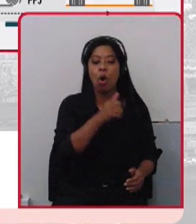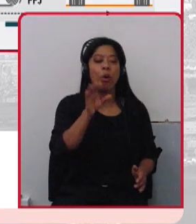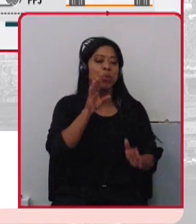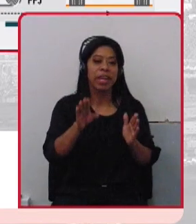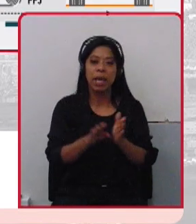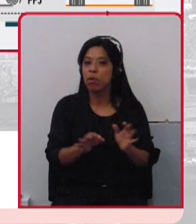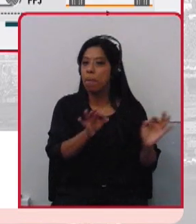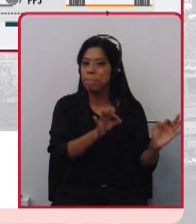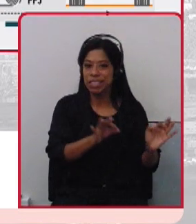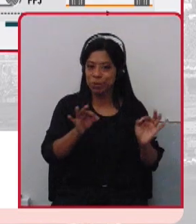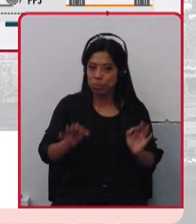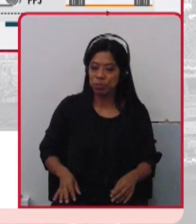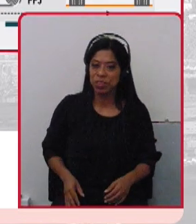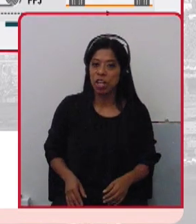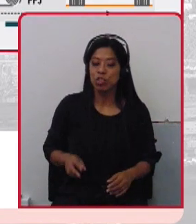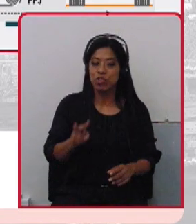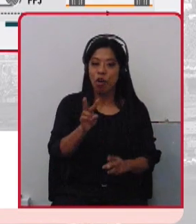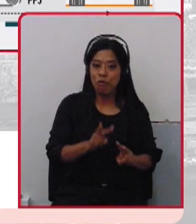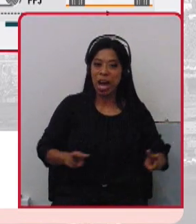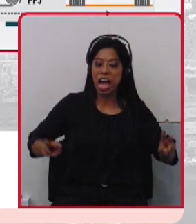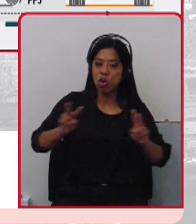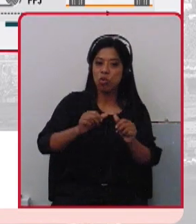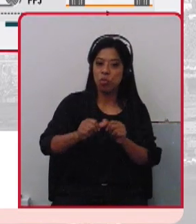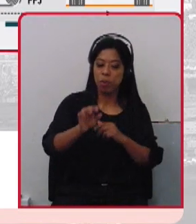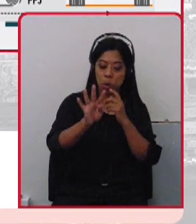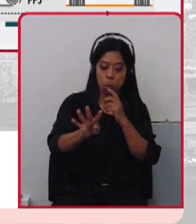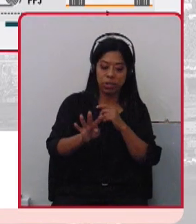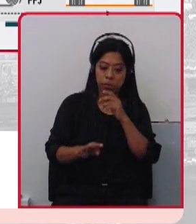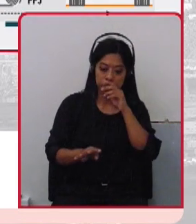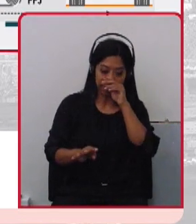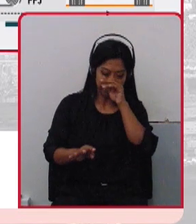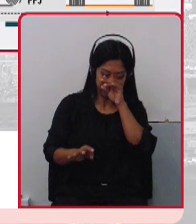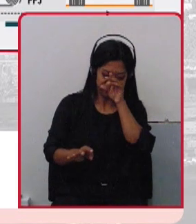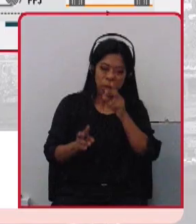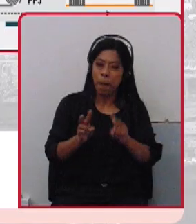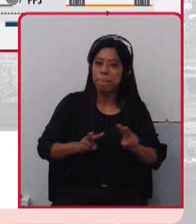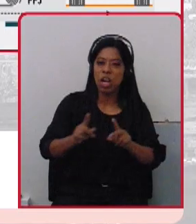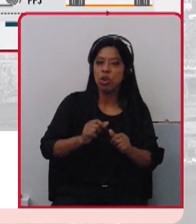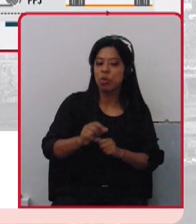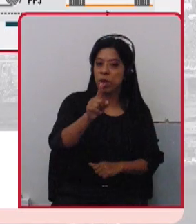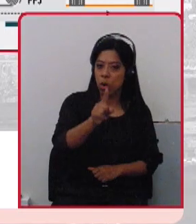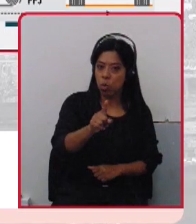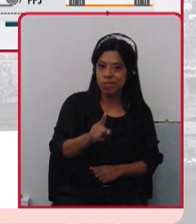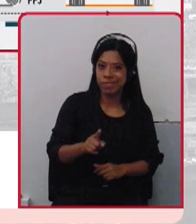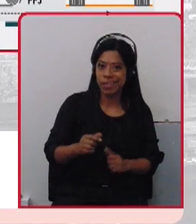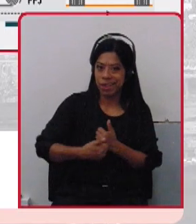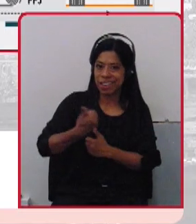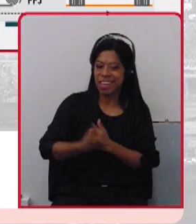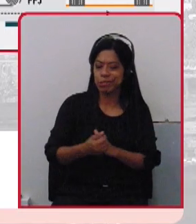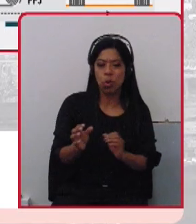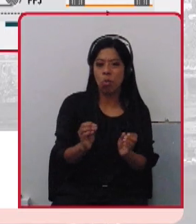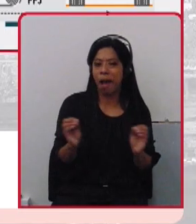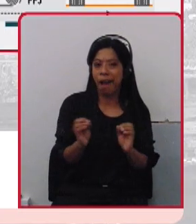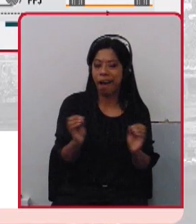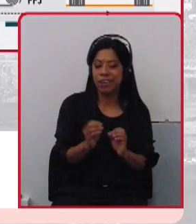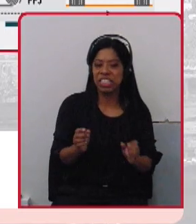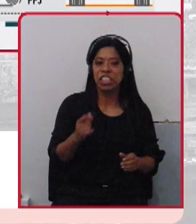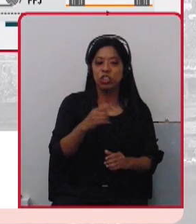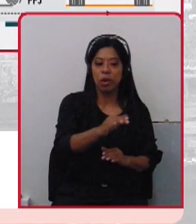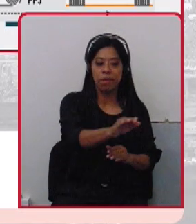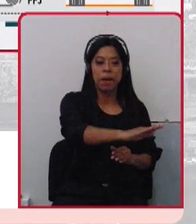misma constante, me voy a poner en el valor número 4 o en el valor número 1, donde no hay mucho riesgo. Básicamente me dice,